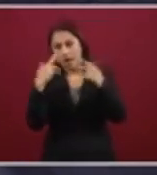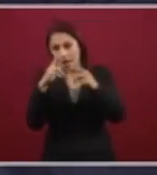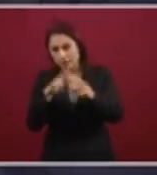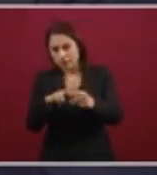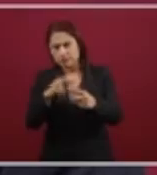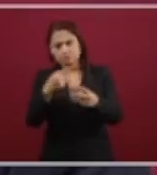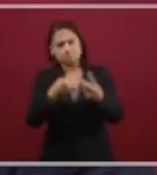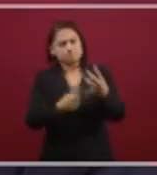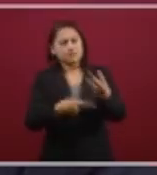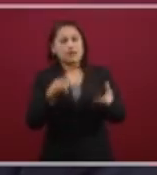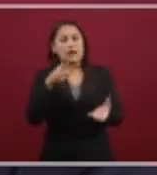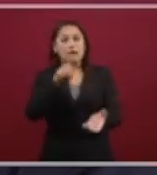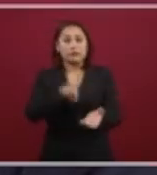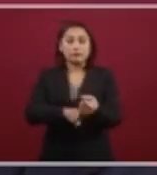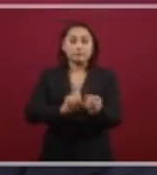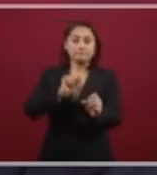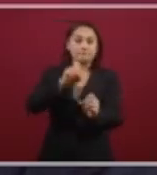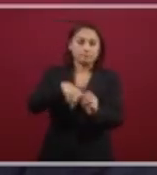también